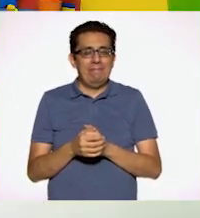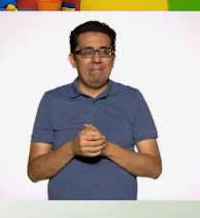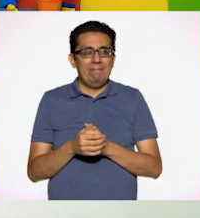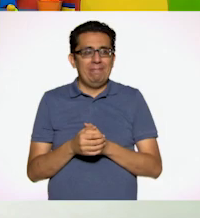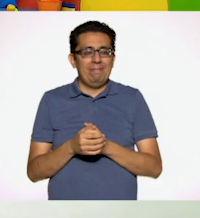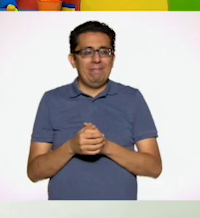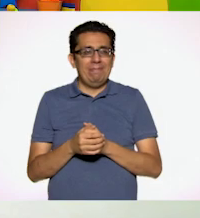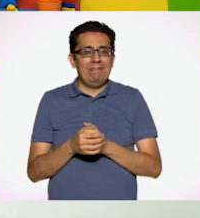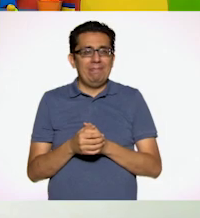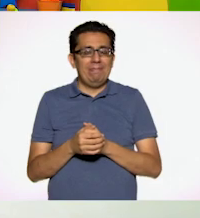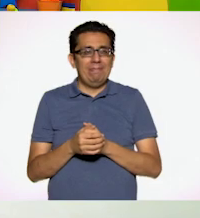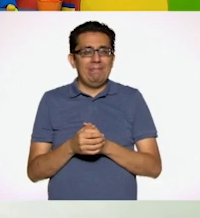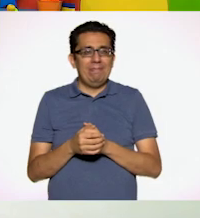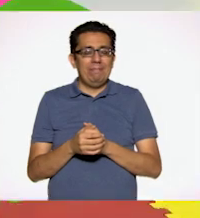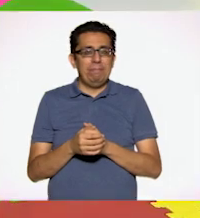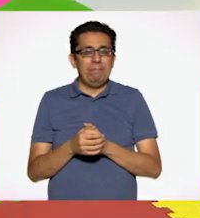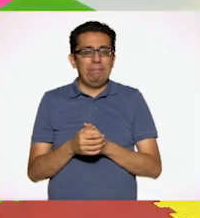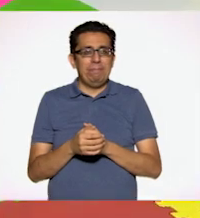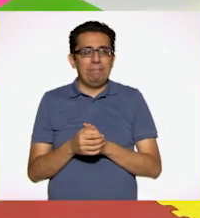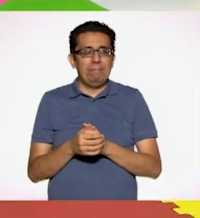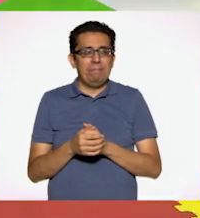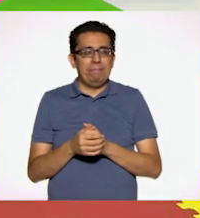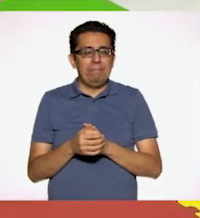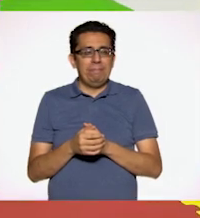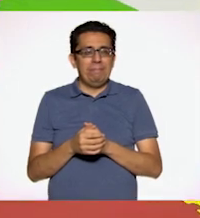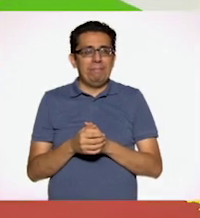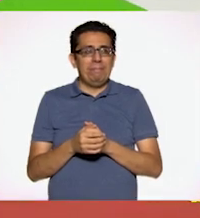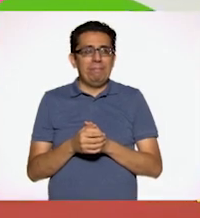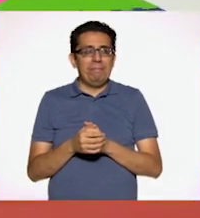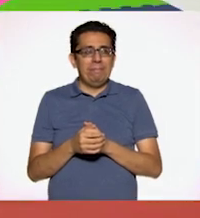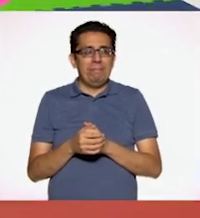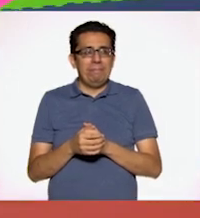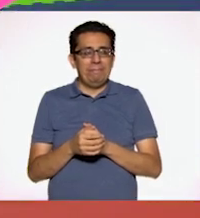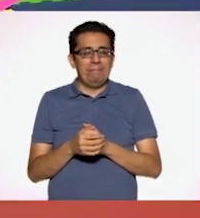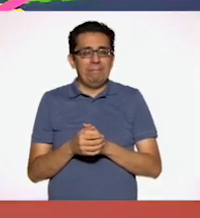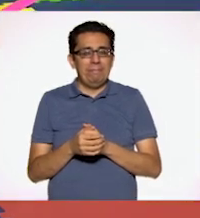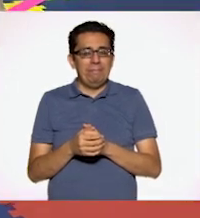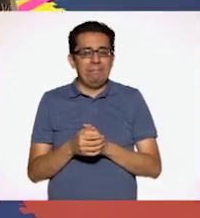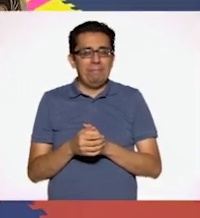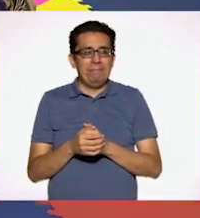Bien. ¿Ma? ¿Ma?